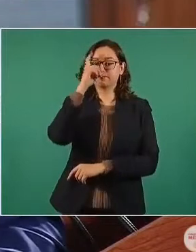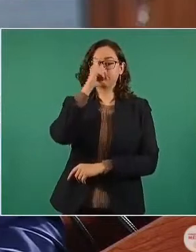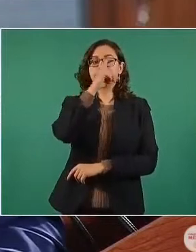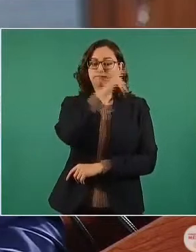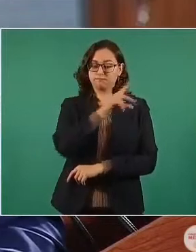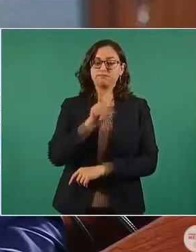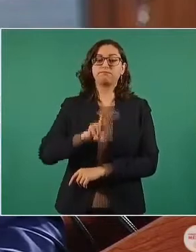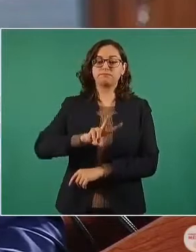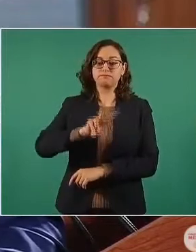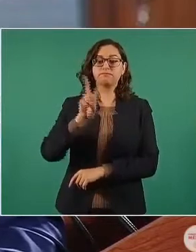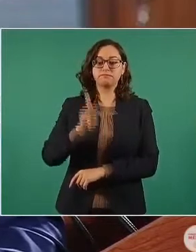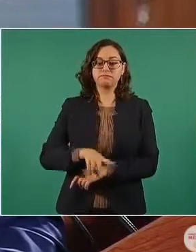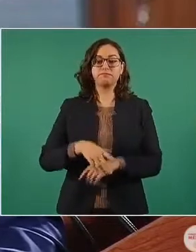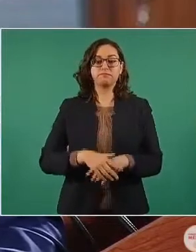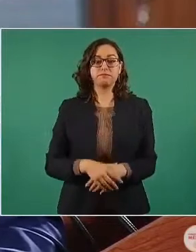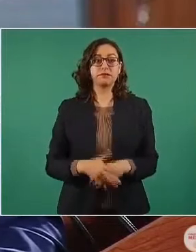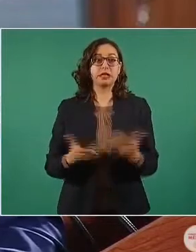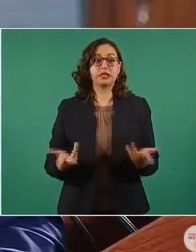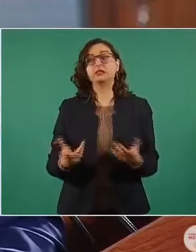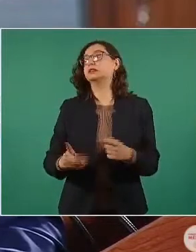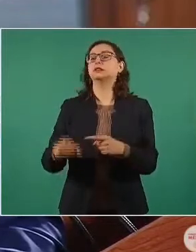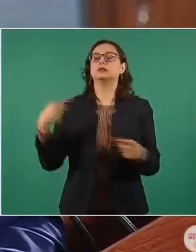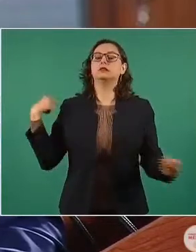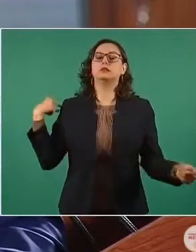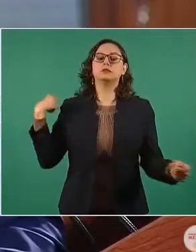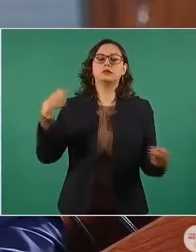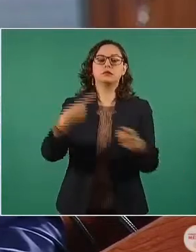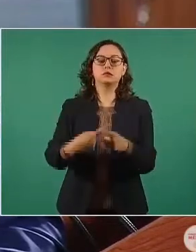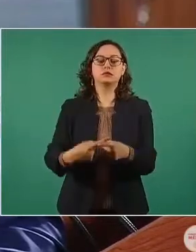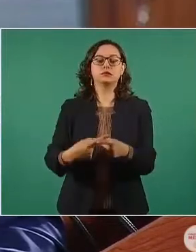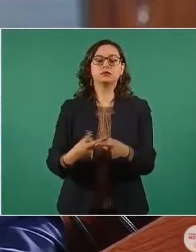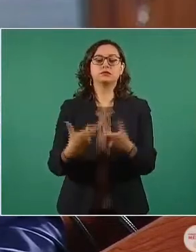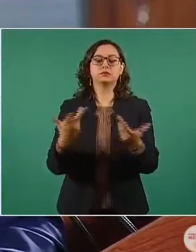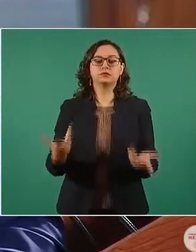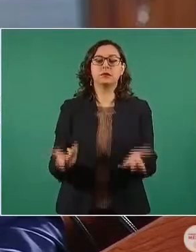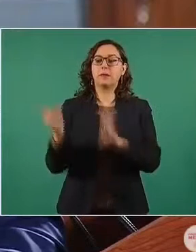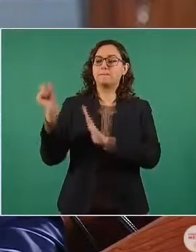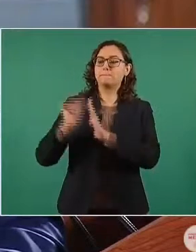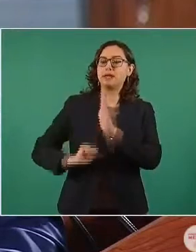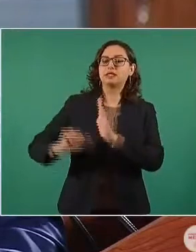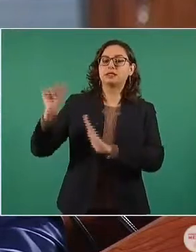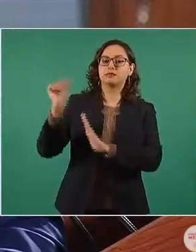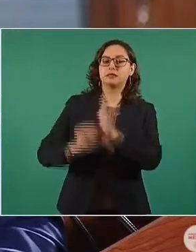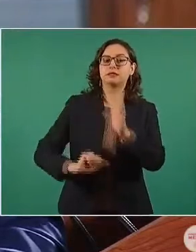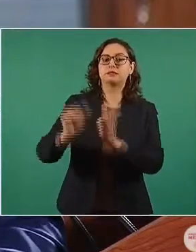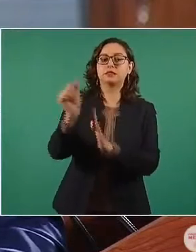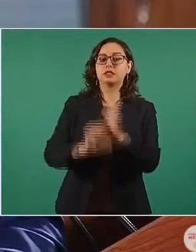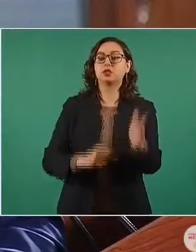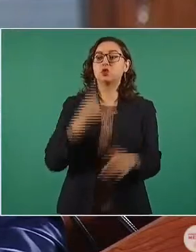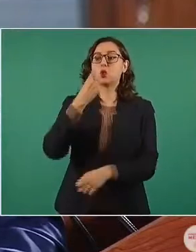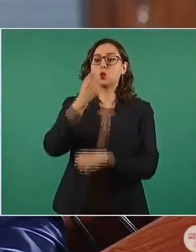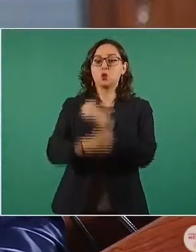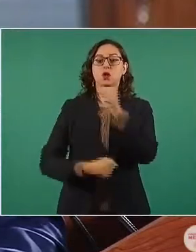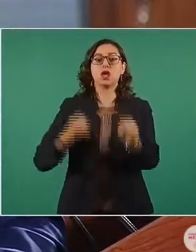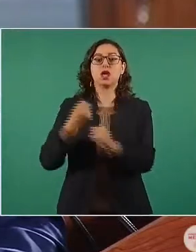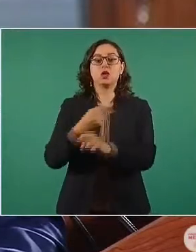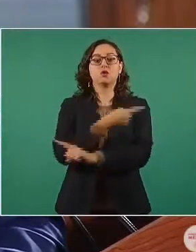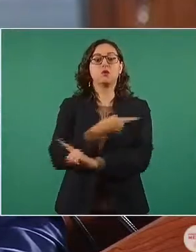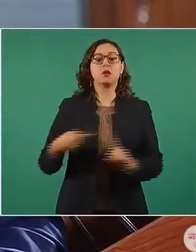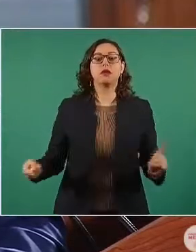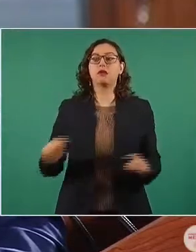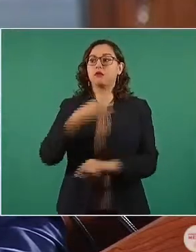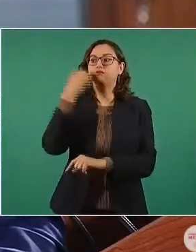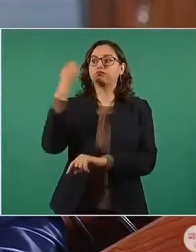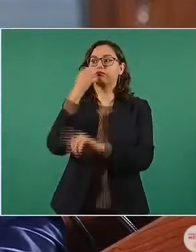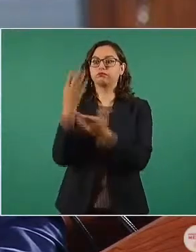difíciles después de muchos años, meses, más de un año de tener las